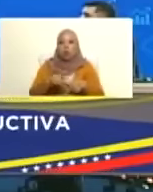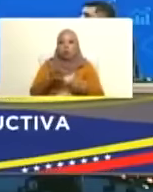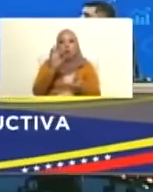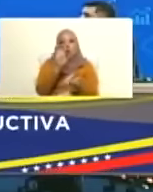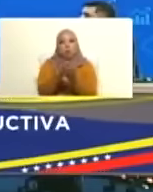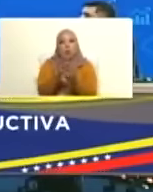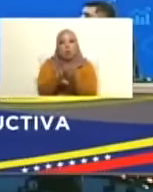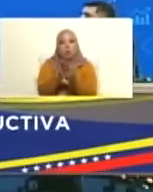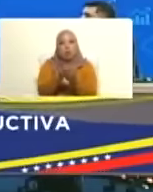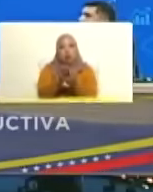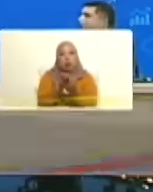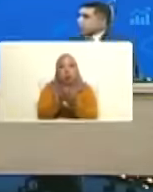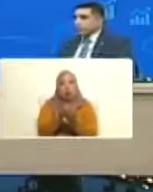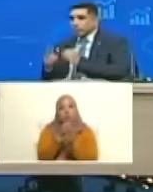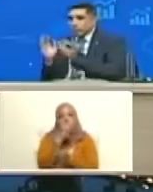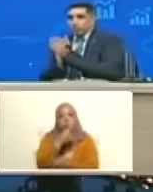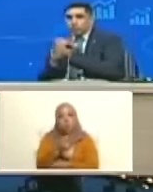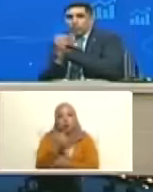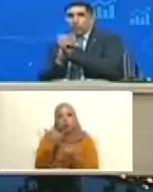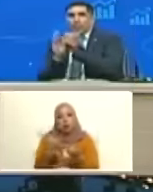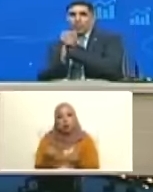Esparta. Buena hora.